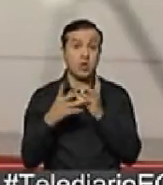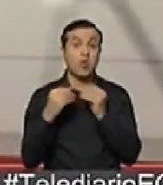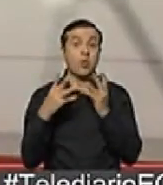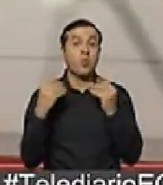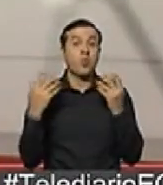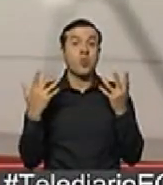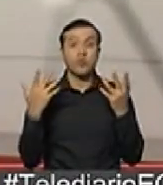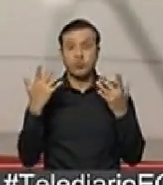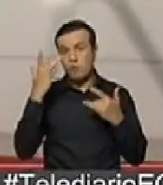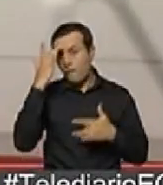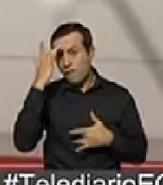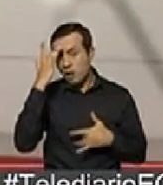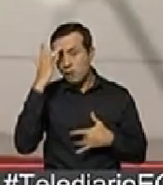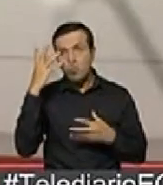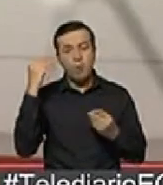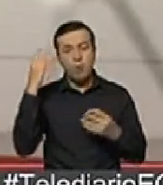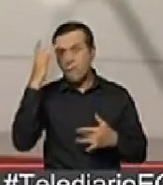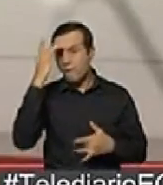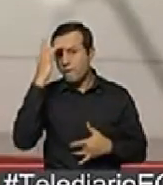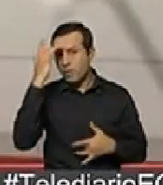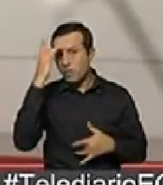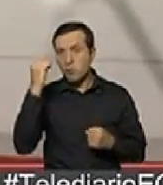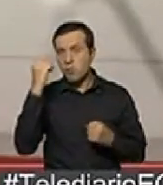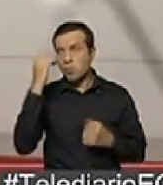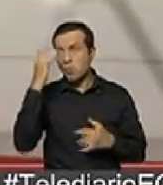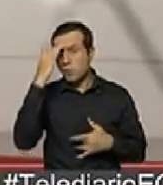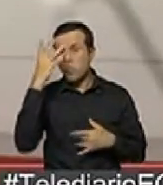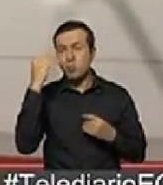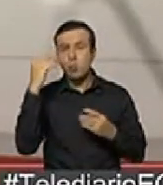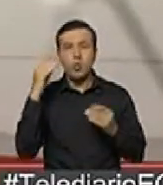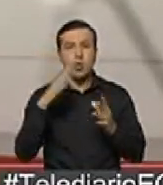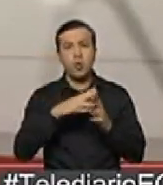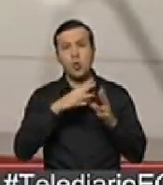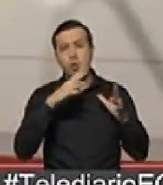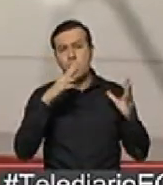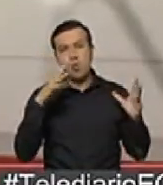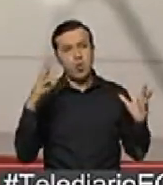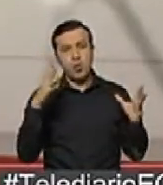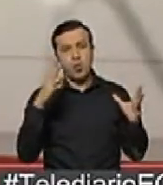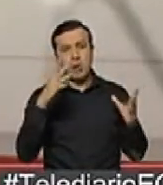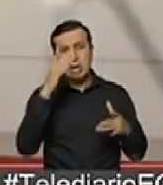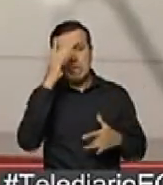una endemia, es decir, hay una prevalencia